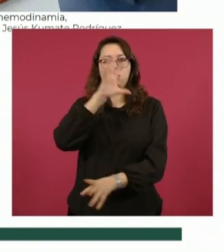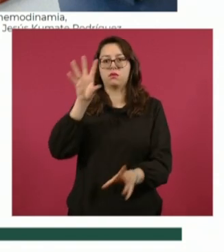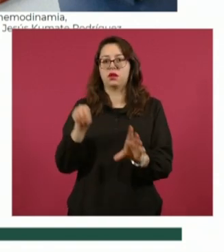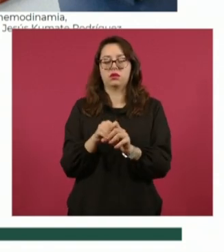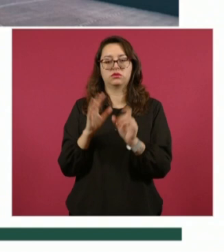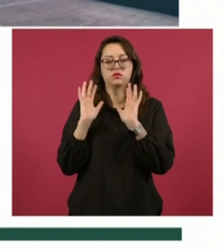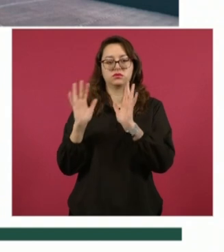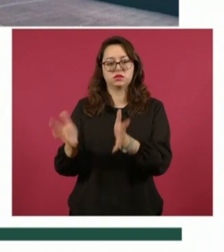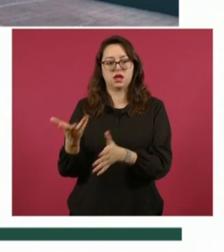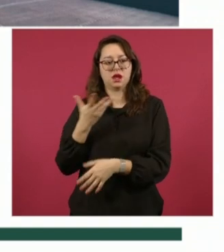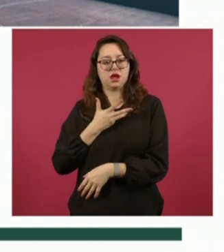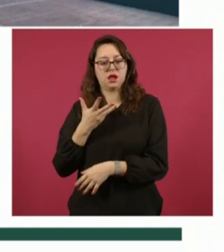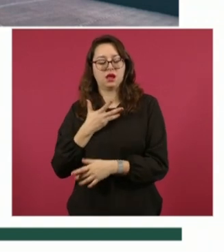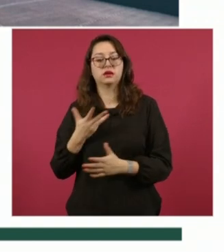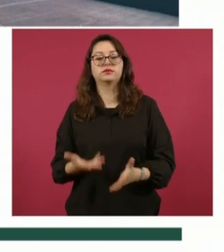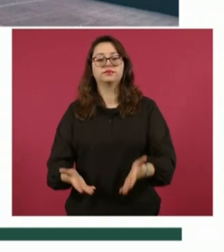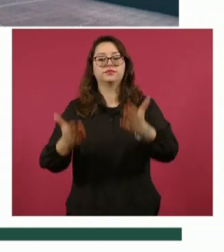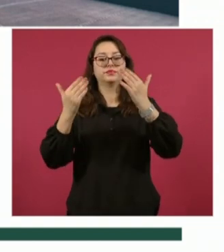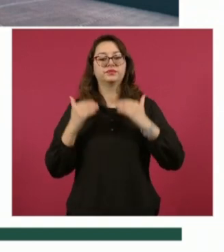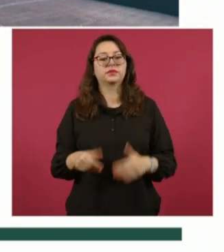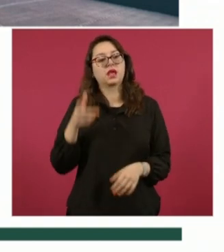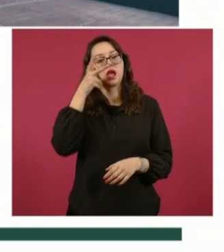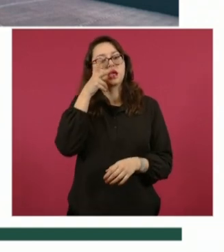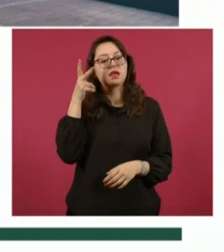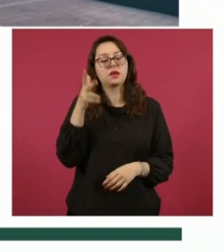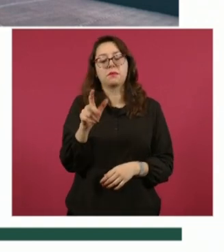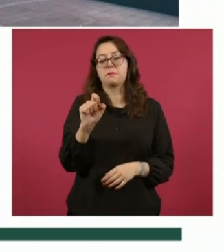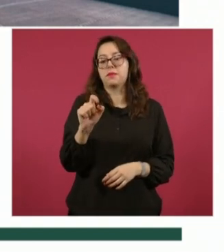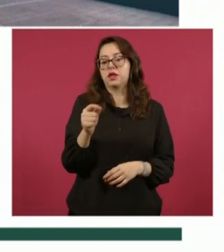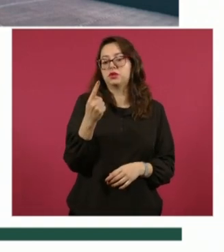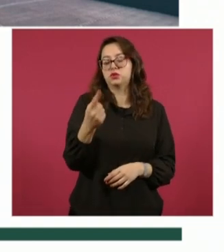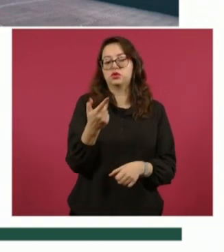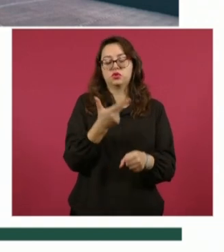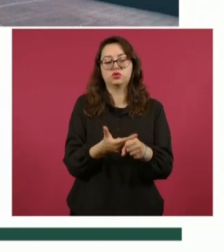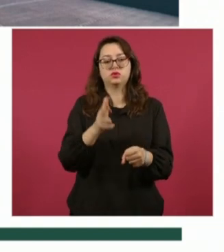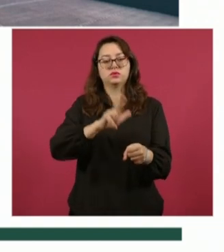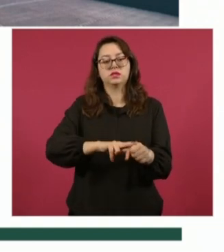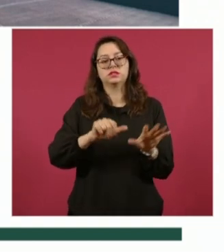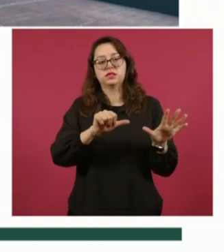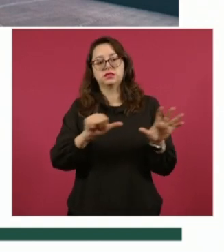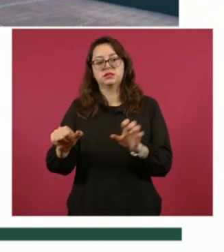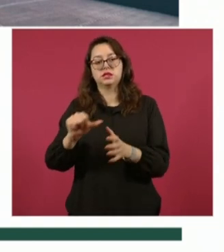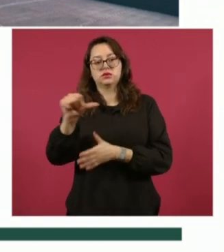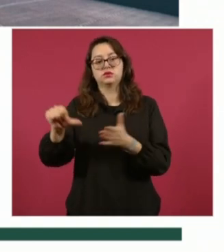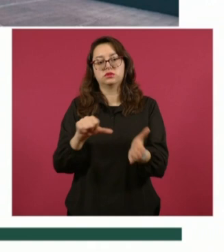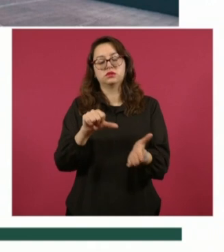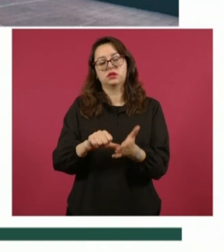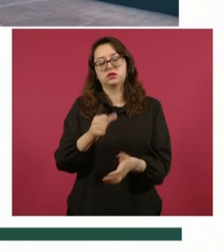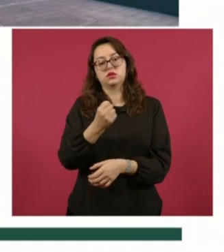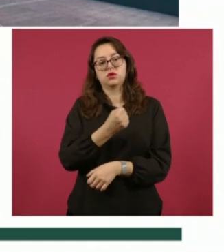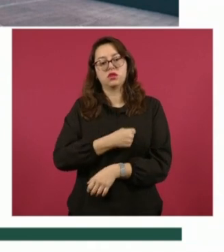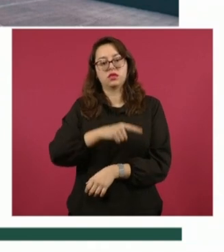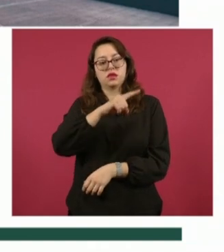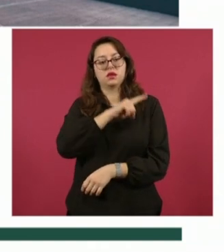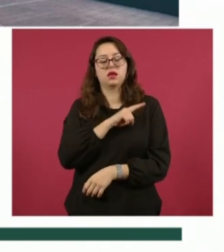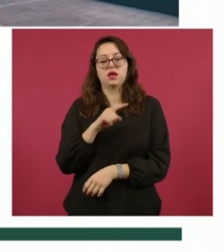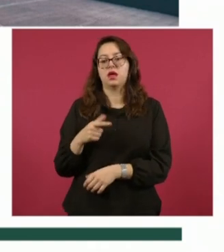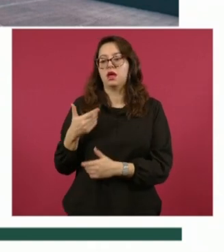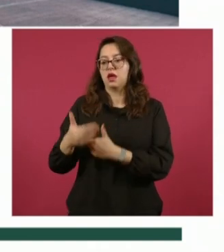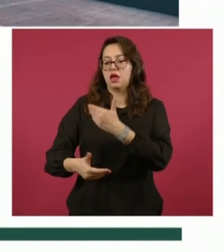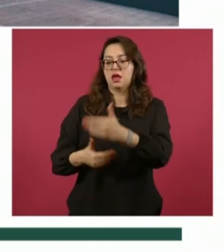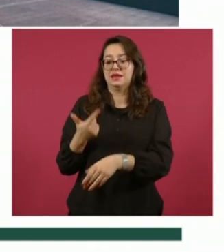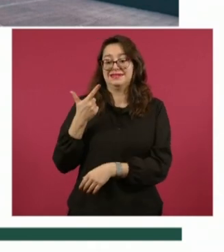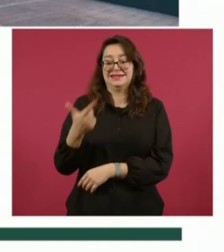Hidalgo, es la rehabilitación de 21 hospitales, 625 centros de salud. Hay un avance del